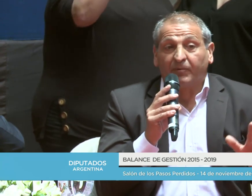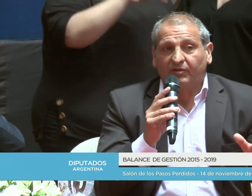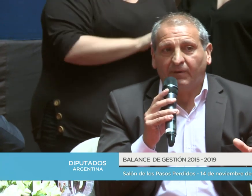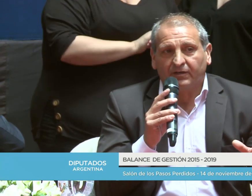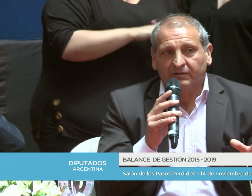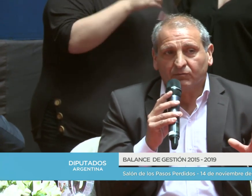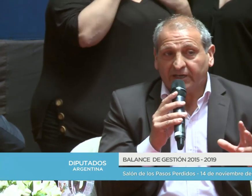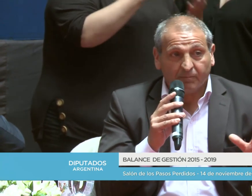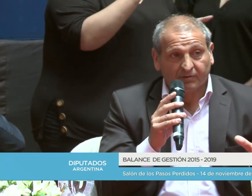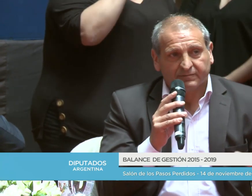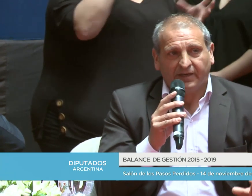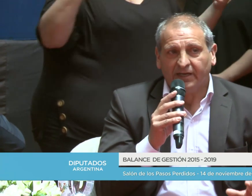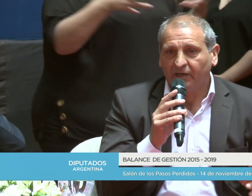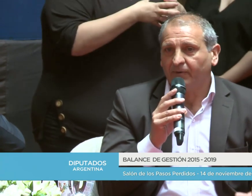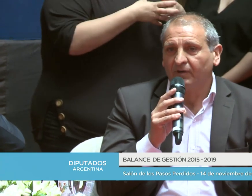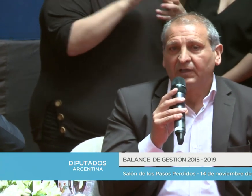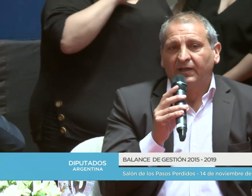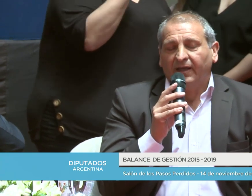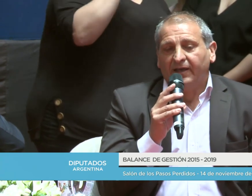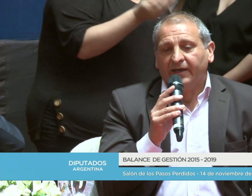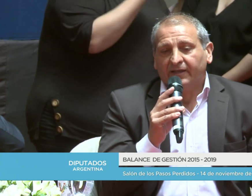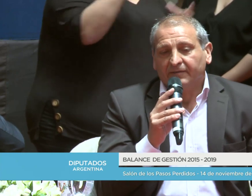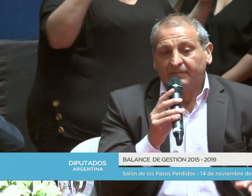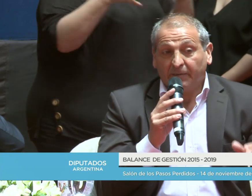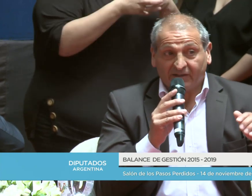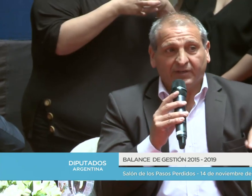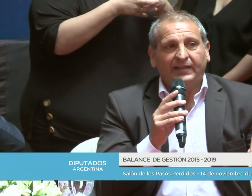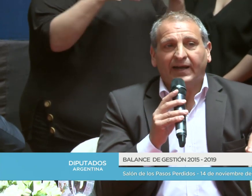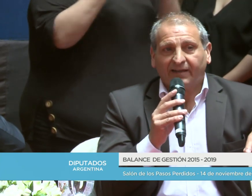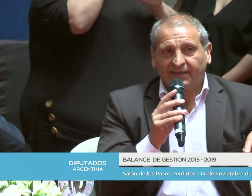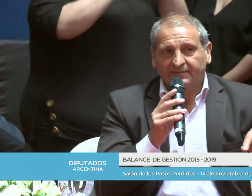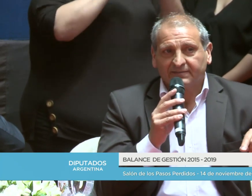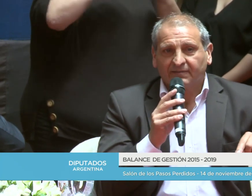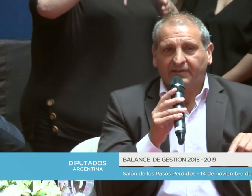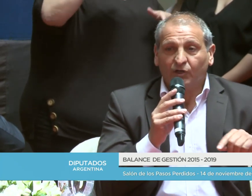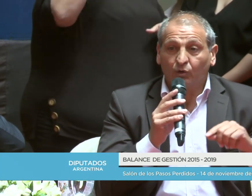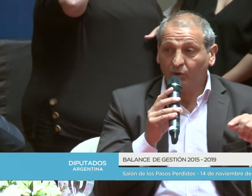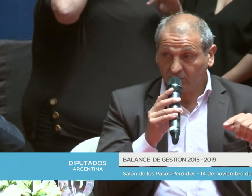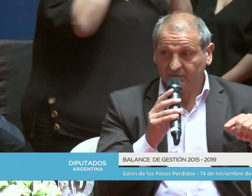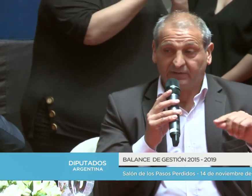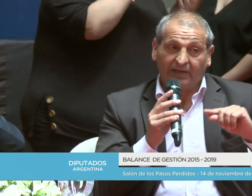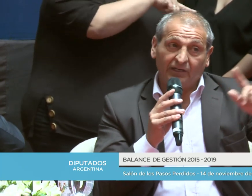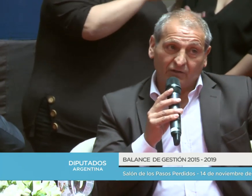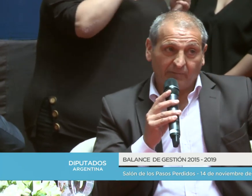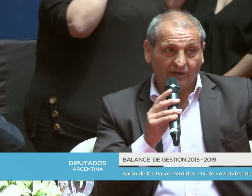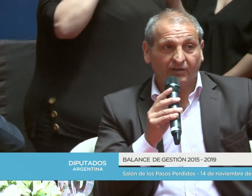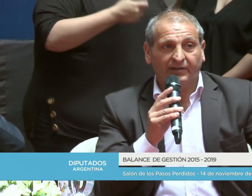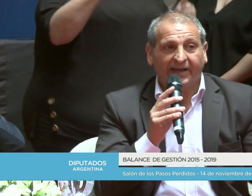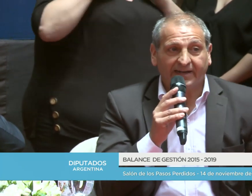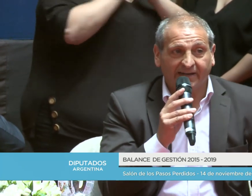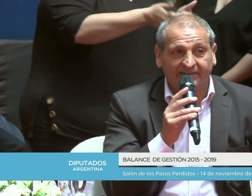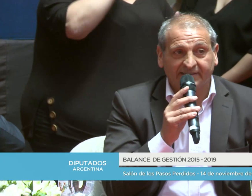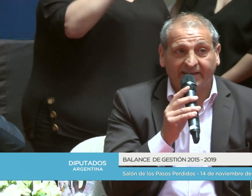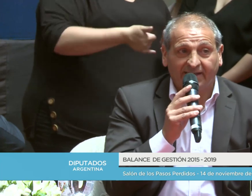solo fue posible con un equipo. El equipo de personal de la casa, que no dudó en ir conmigo